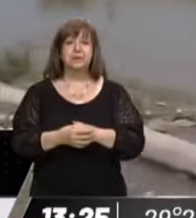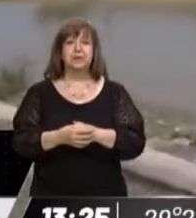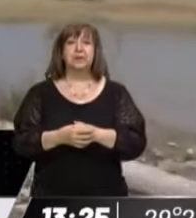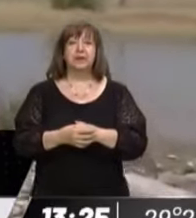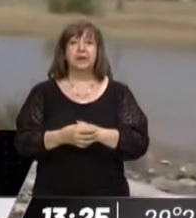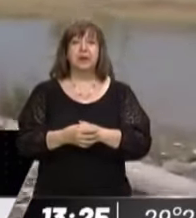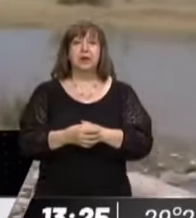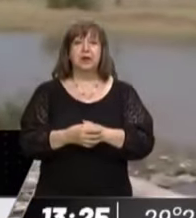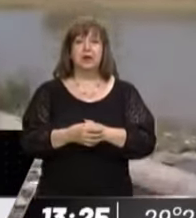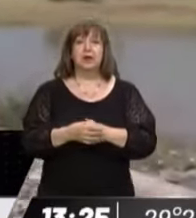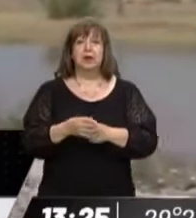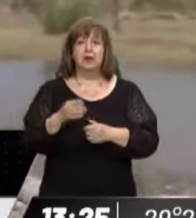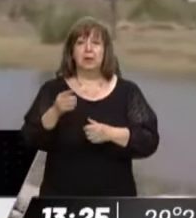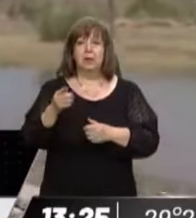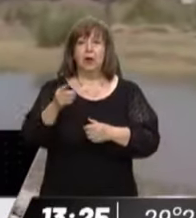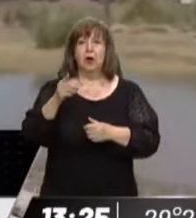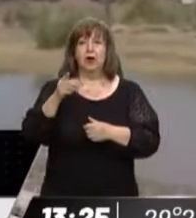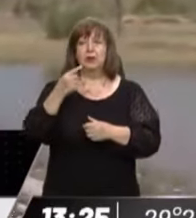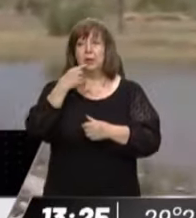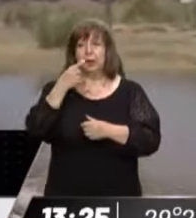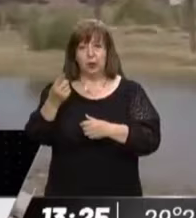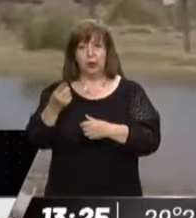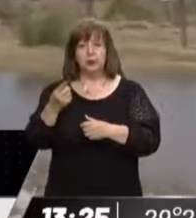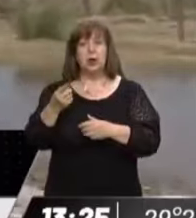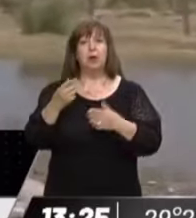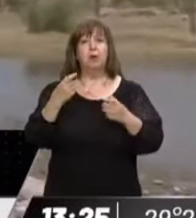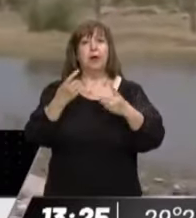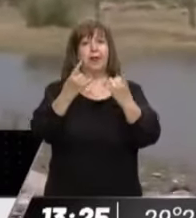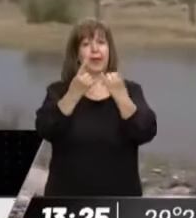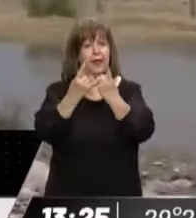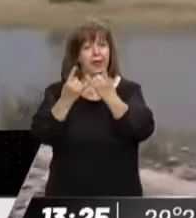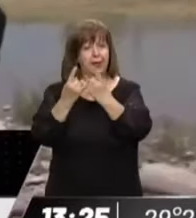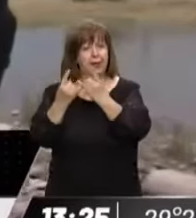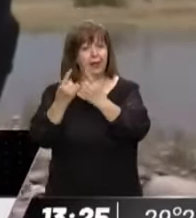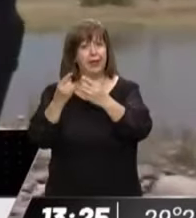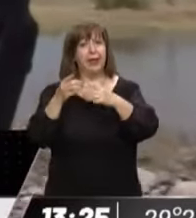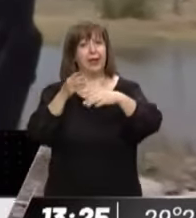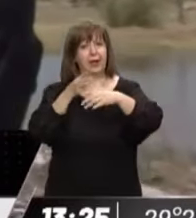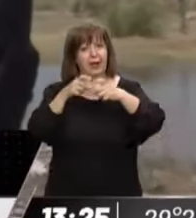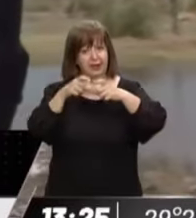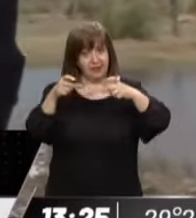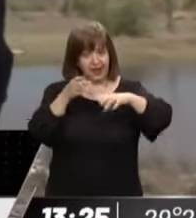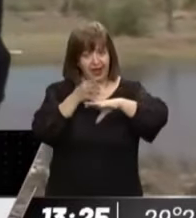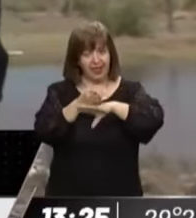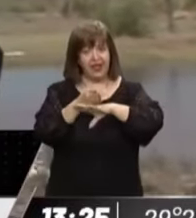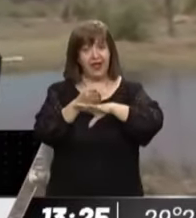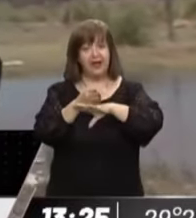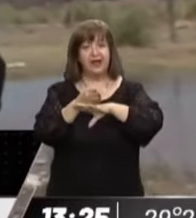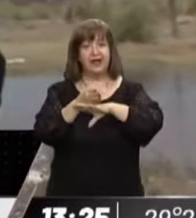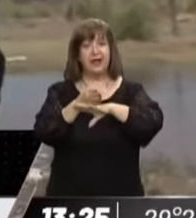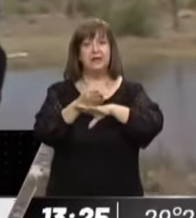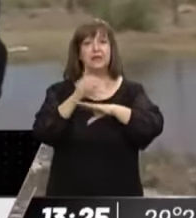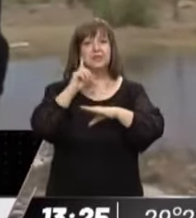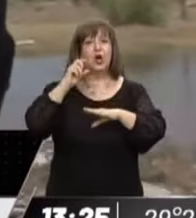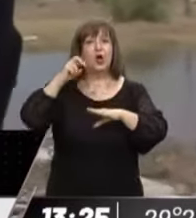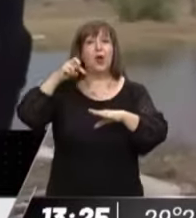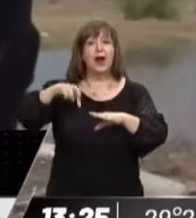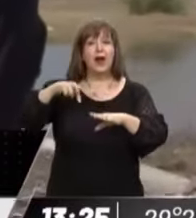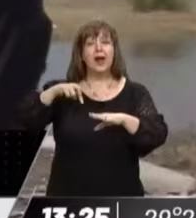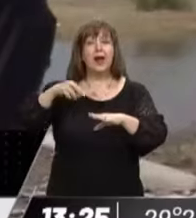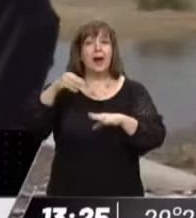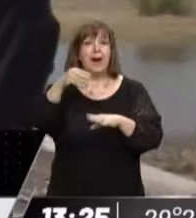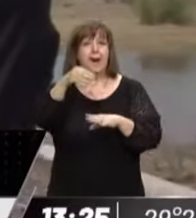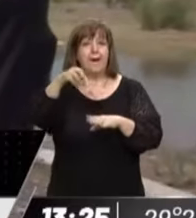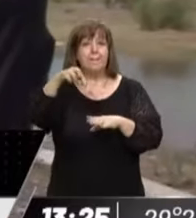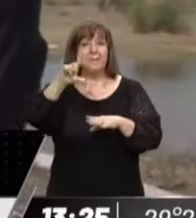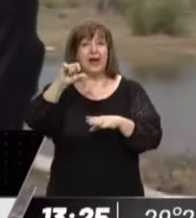ustedes me decías algo interesante pues puedo sacar por entrada web me meto en entrada web hay una cosa una pestaña que dice Luján playa y ahí puedo